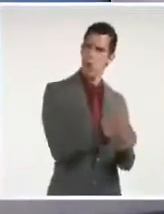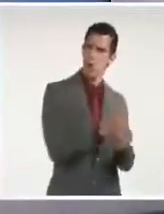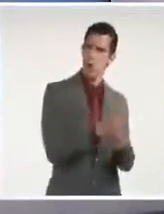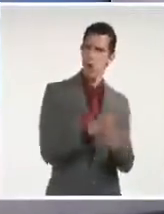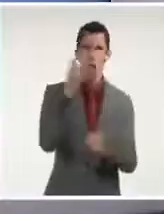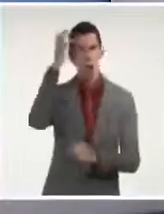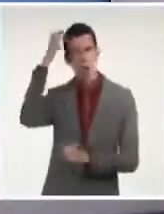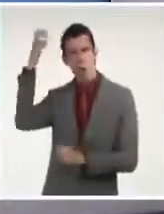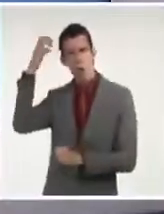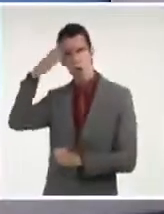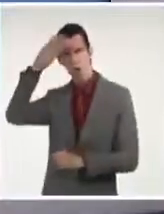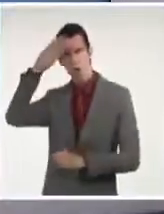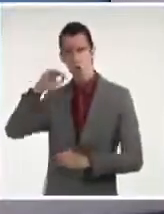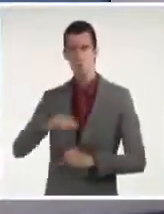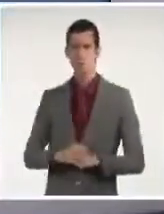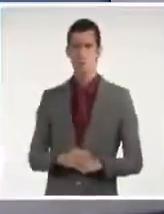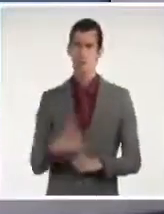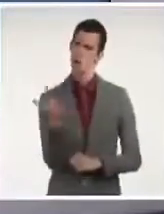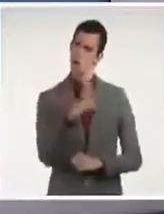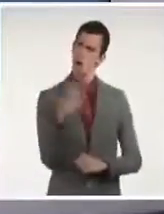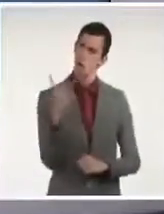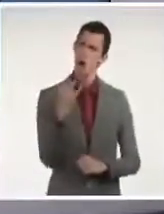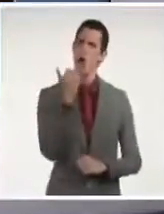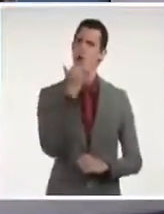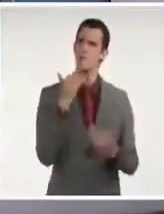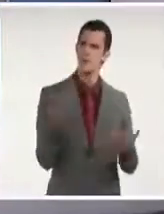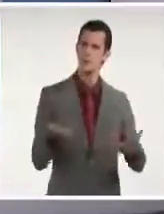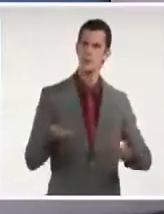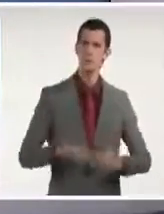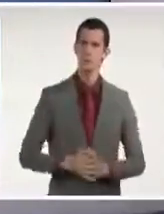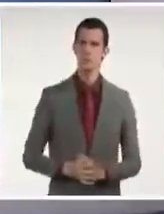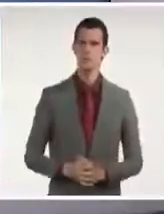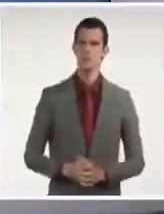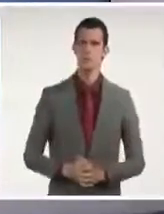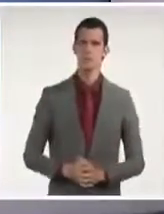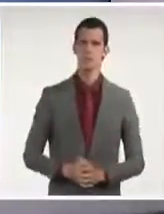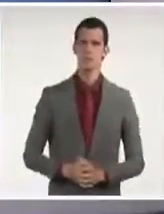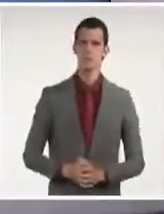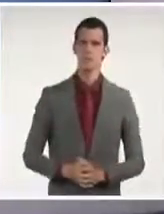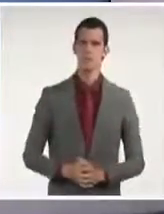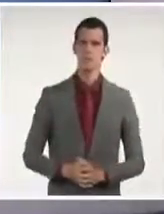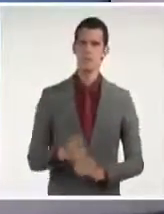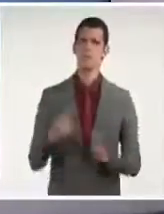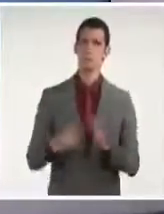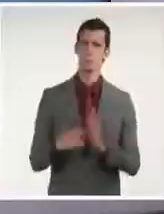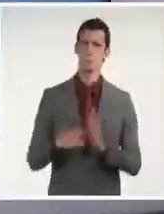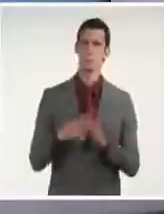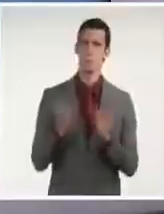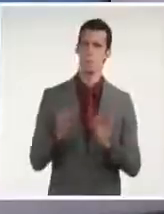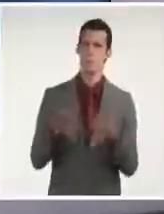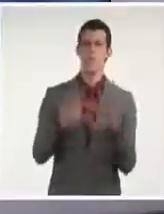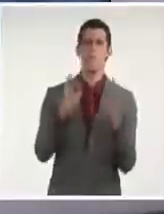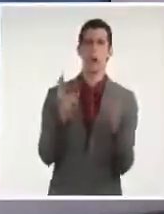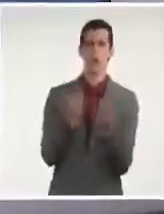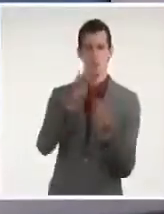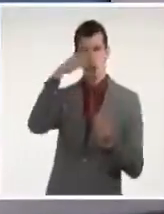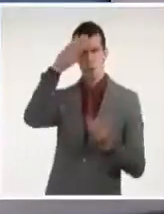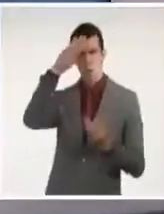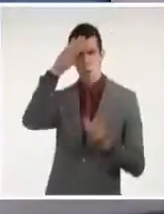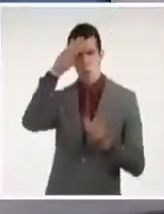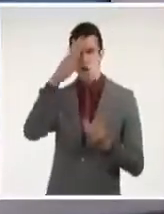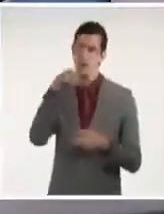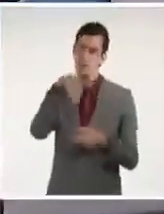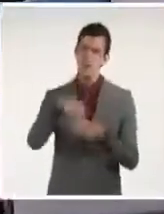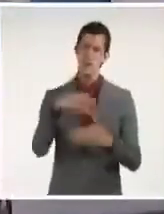y diálogo que es al final lo menos dañino para la familia cubana y lo más conveniente para los intereses de seguridad nacional de